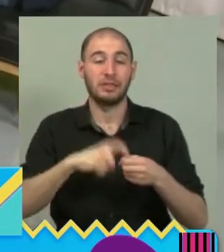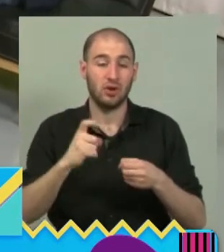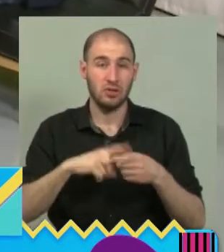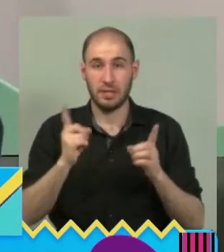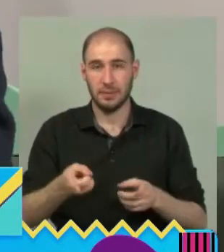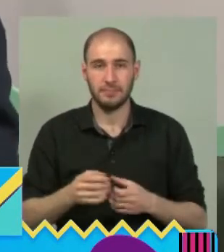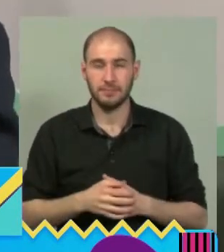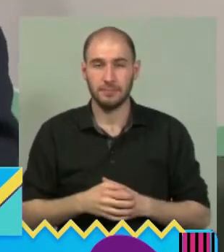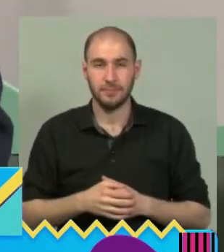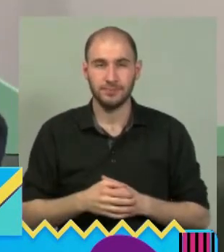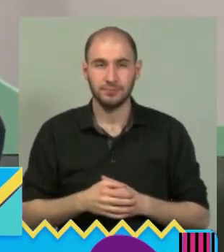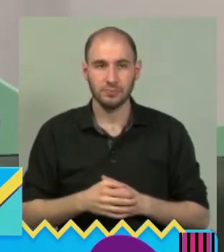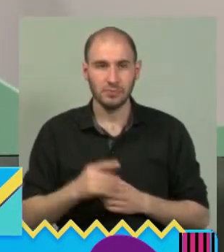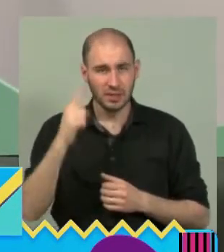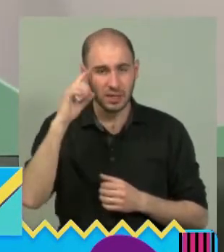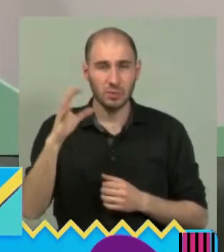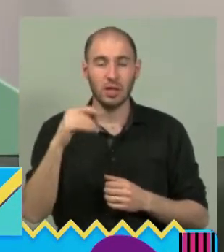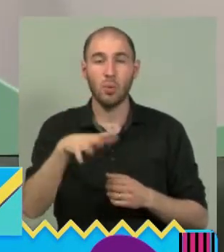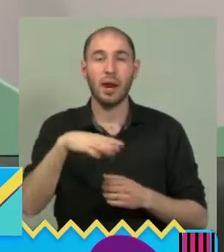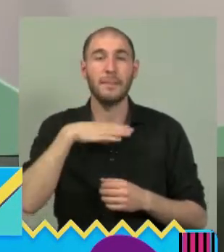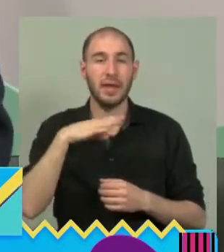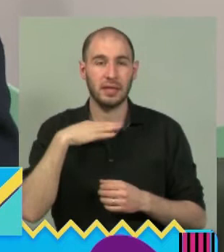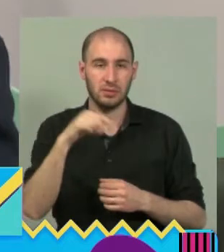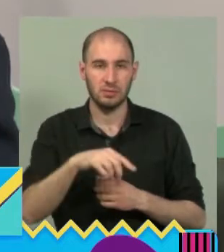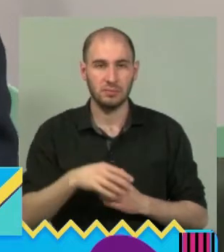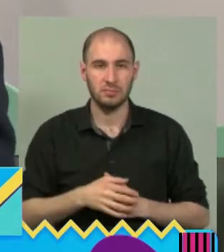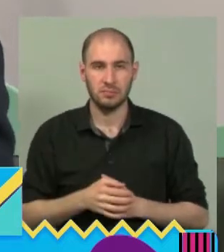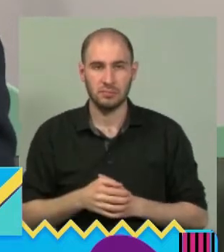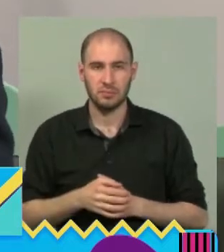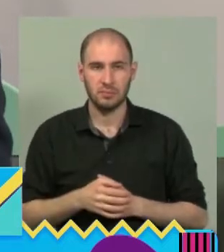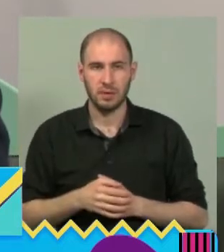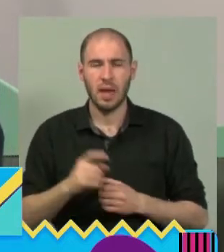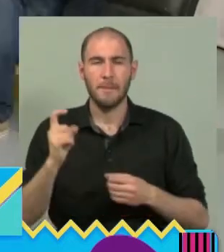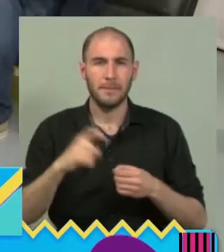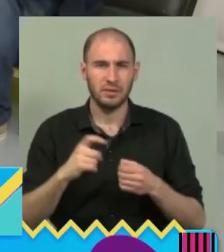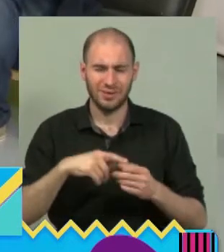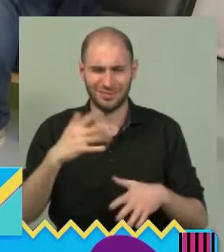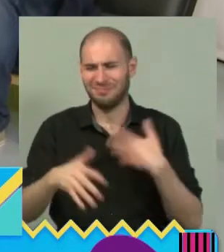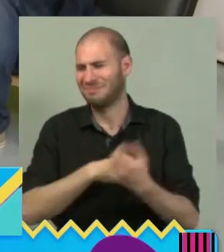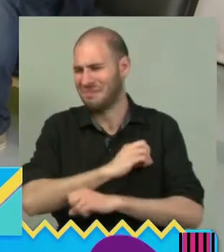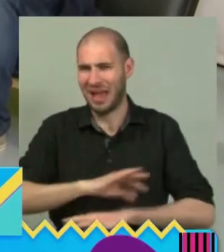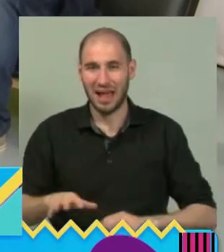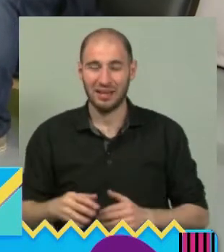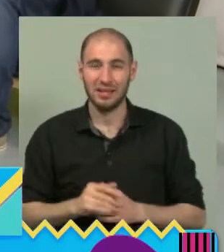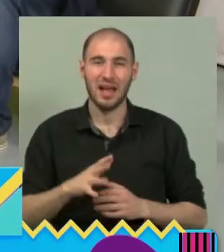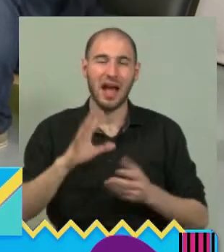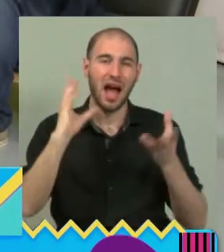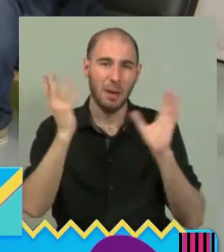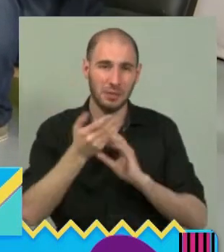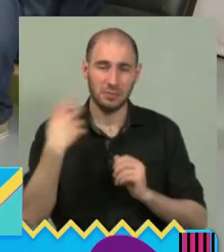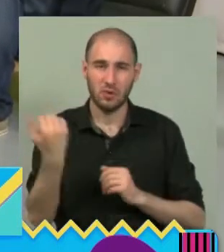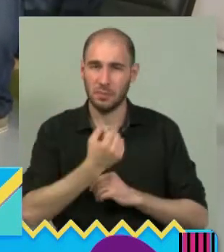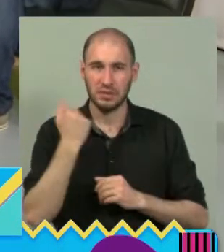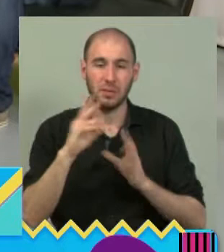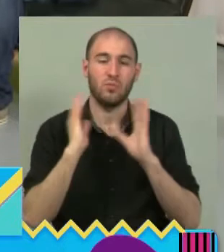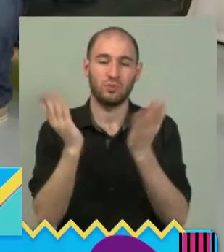sea, alguien se recuerda lo del Golfo de México. Sí. Bueno, el petróleo ha generado desastres ambientales muy importantes